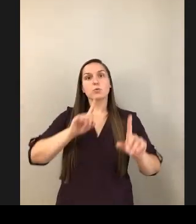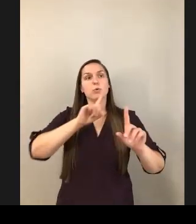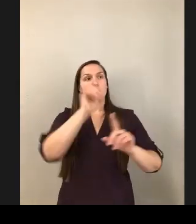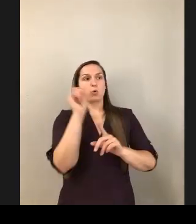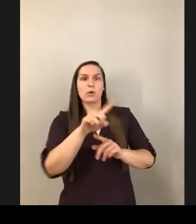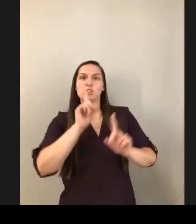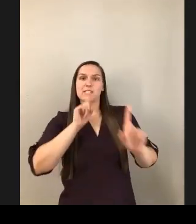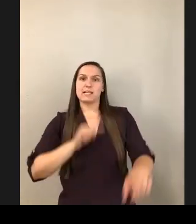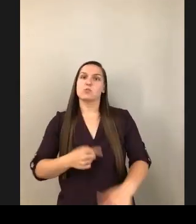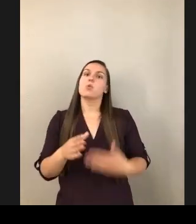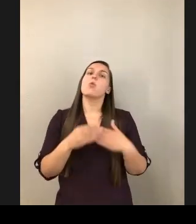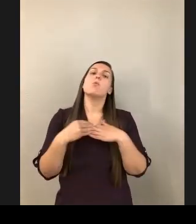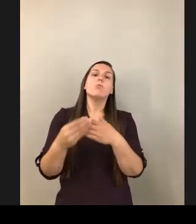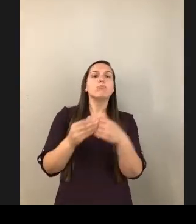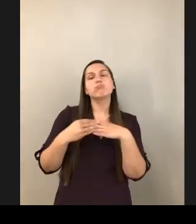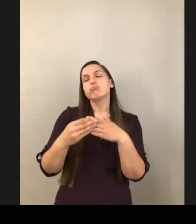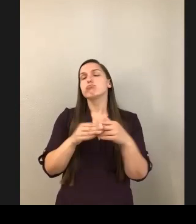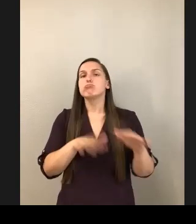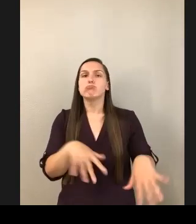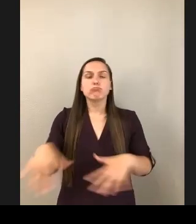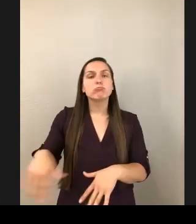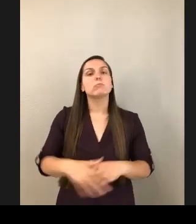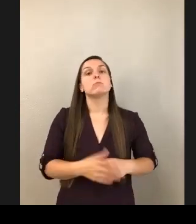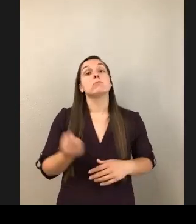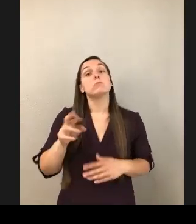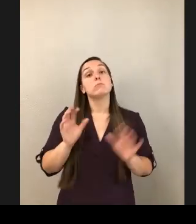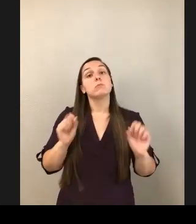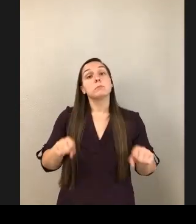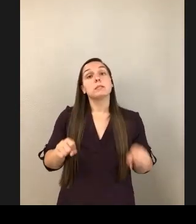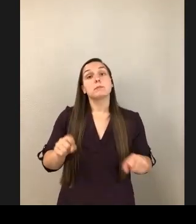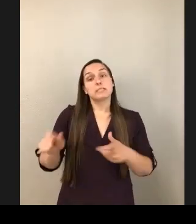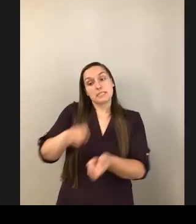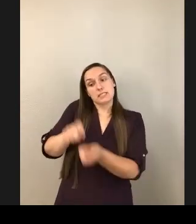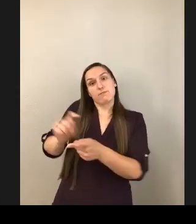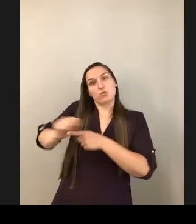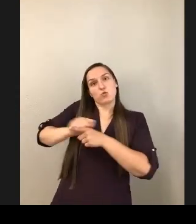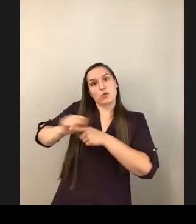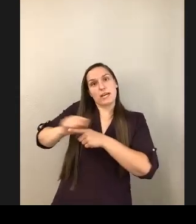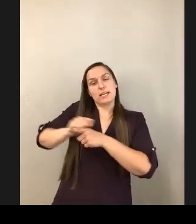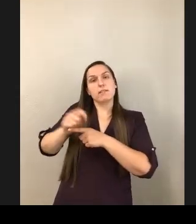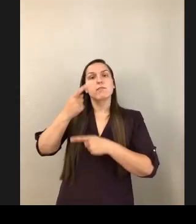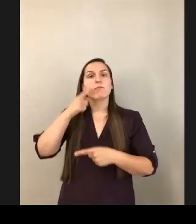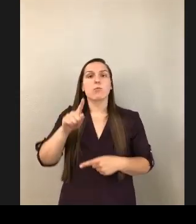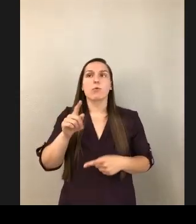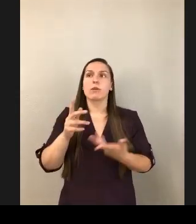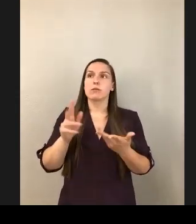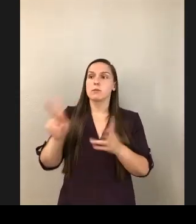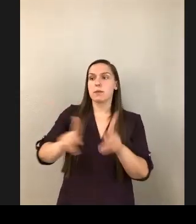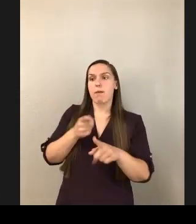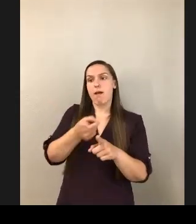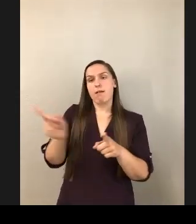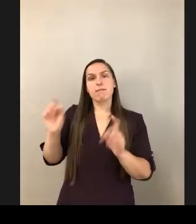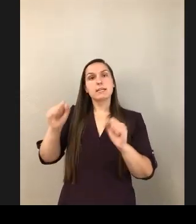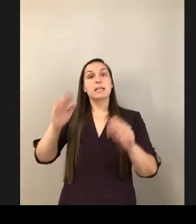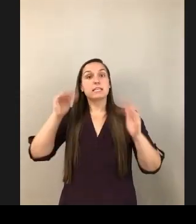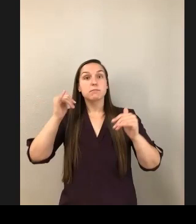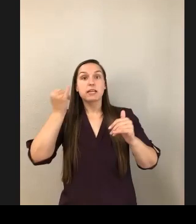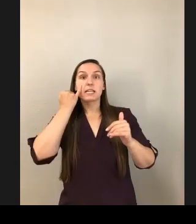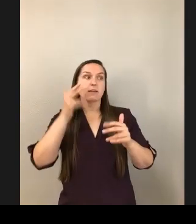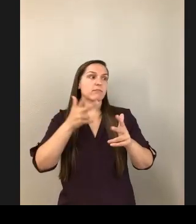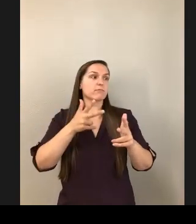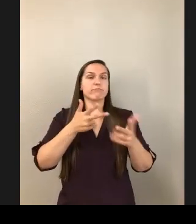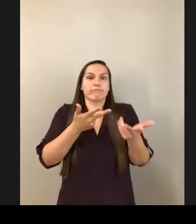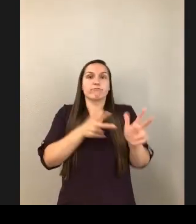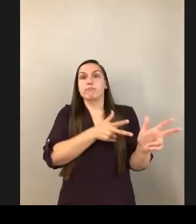una sesión de preguntas y respuestas o entrenamiento específico sobre lo que